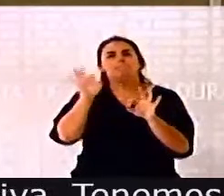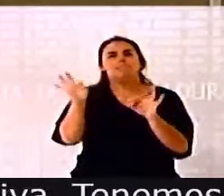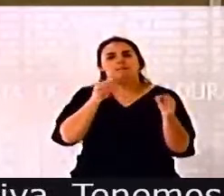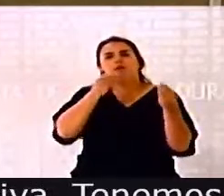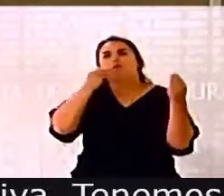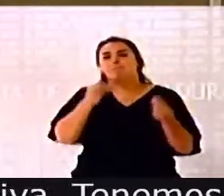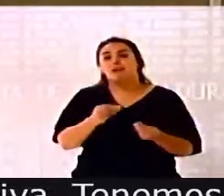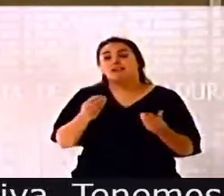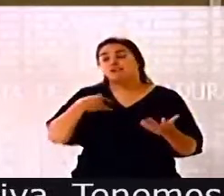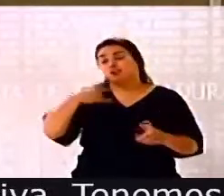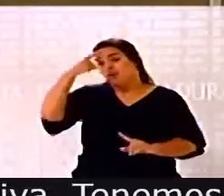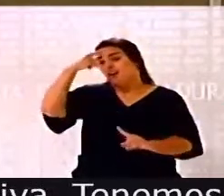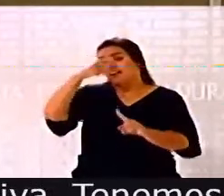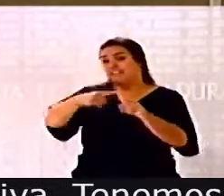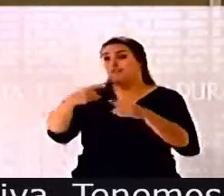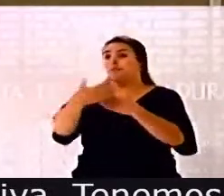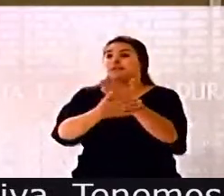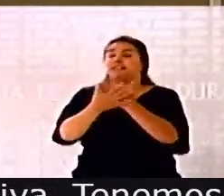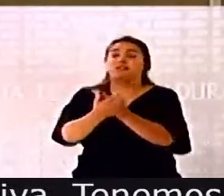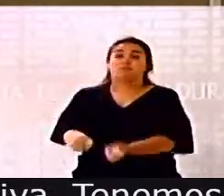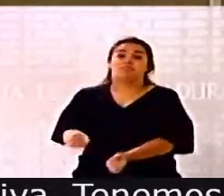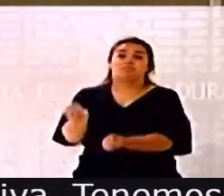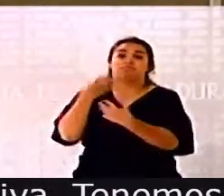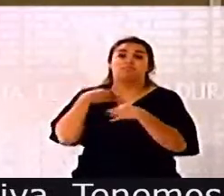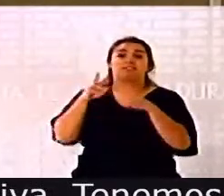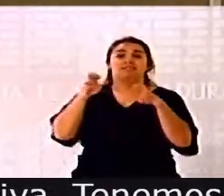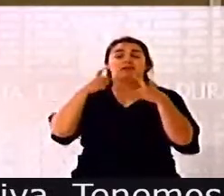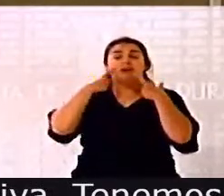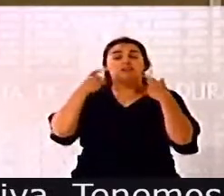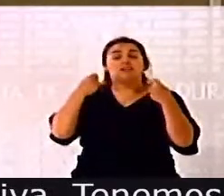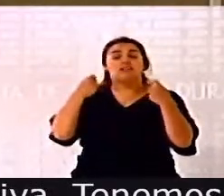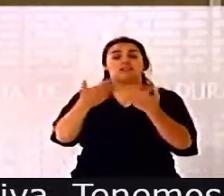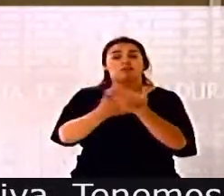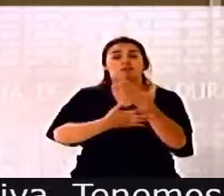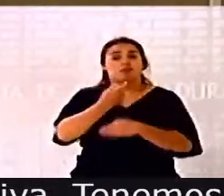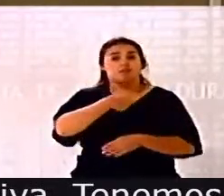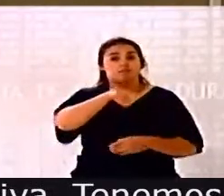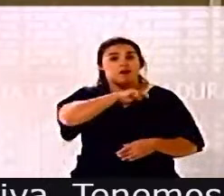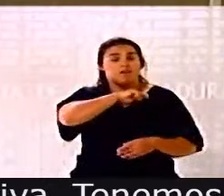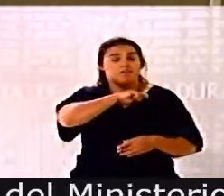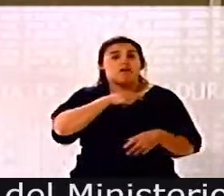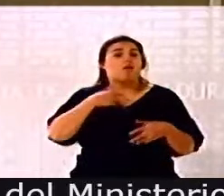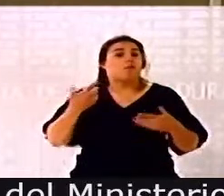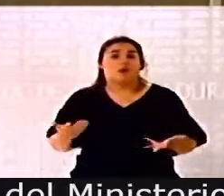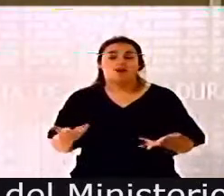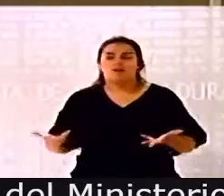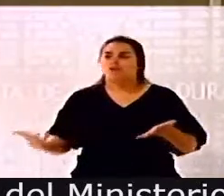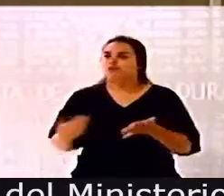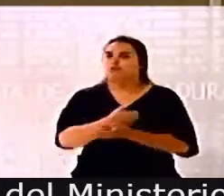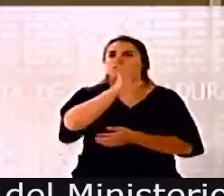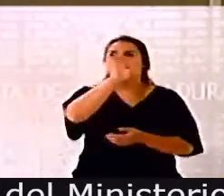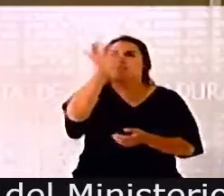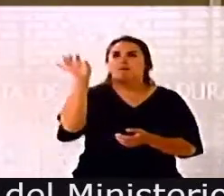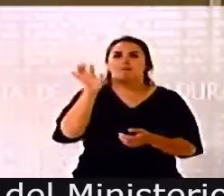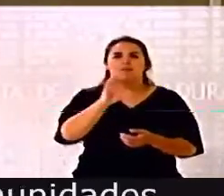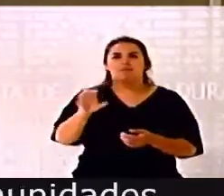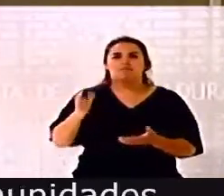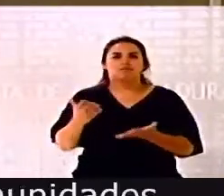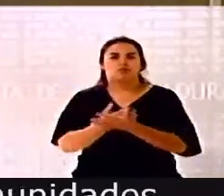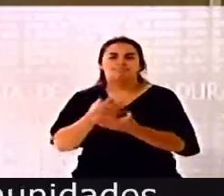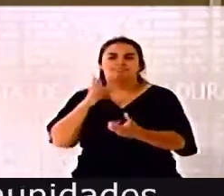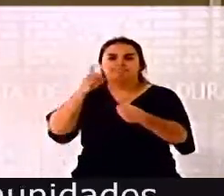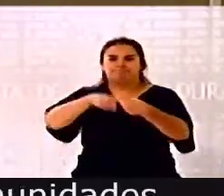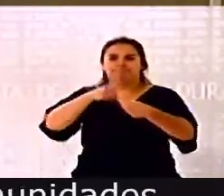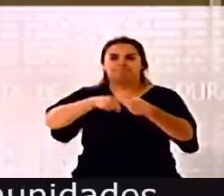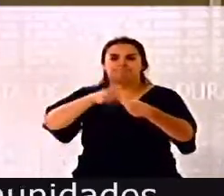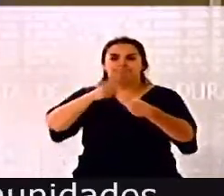el objetivo que nos ha planteado el Ministerio de Sanidad del Gobierno de España es que todas las comunidades autónomas estemos